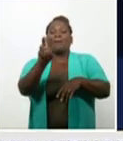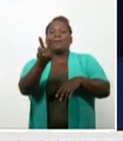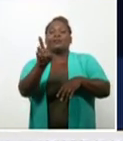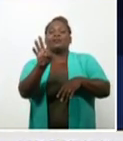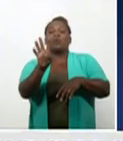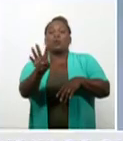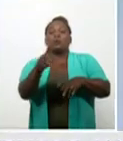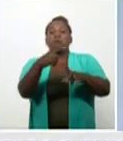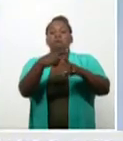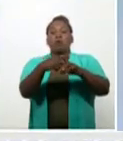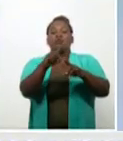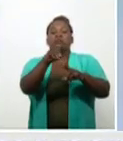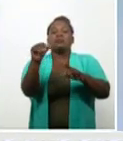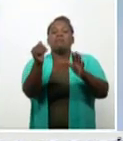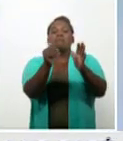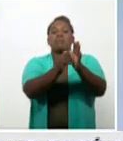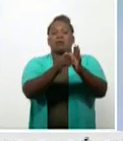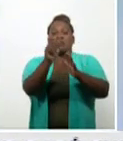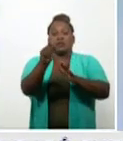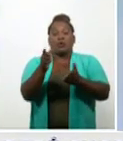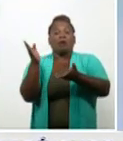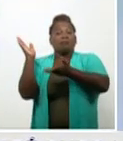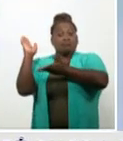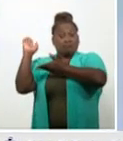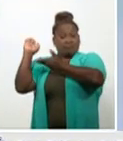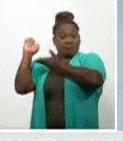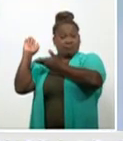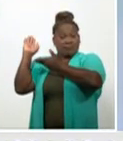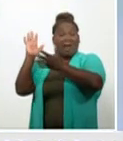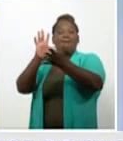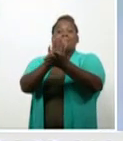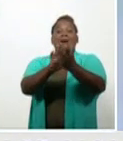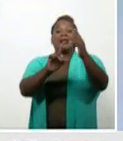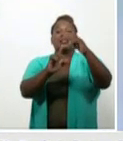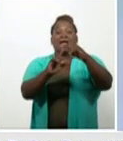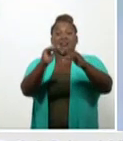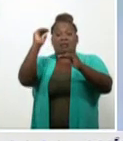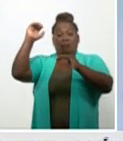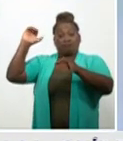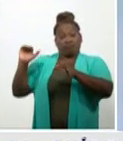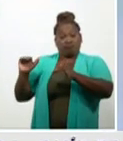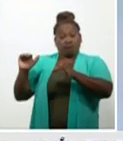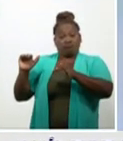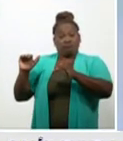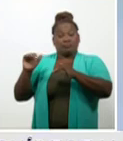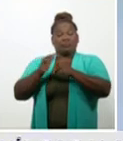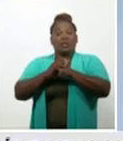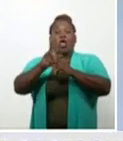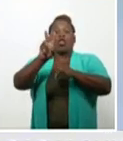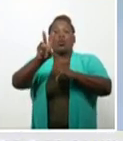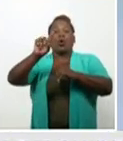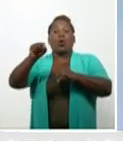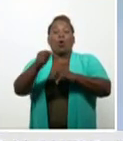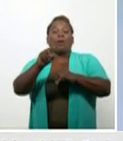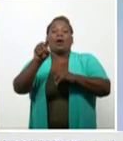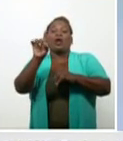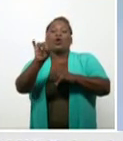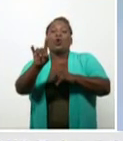100.000 habitantes. Le sigue Matanzas con una tasa de